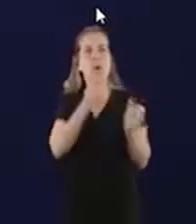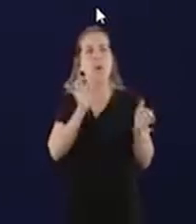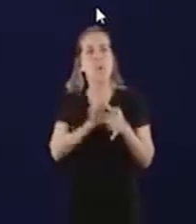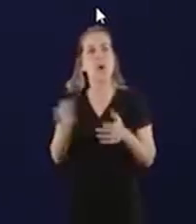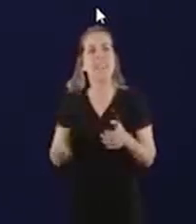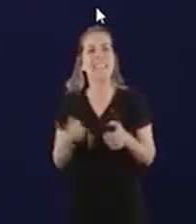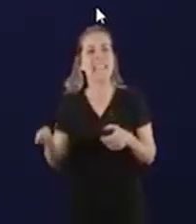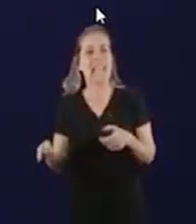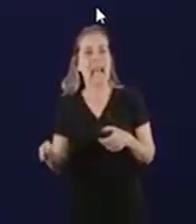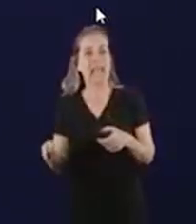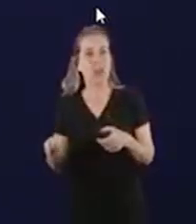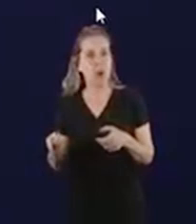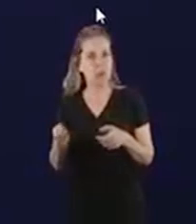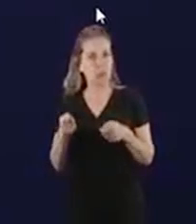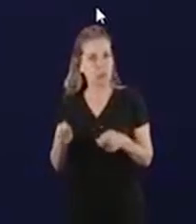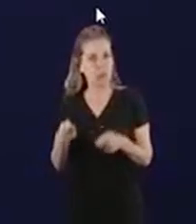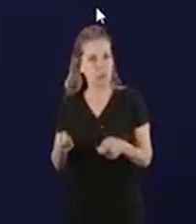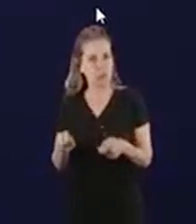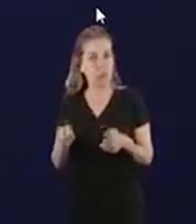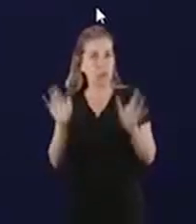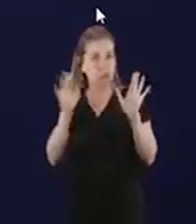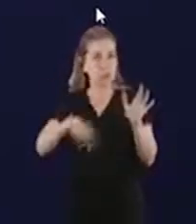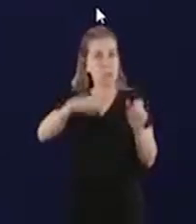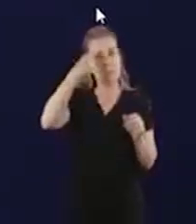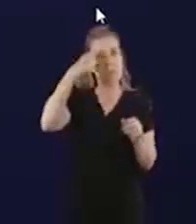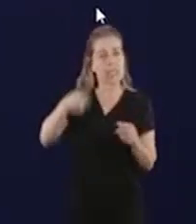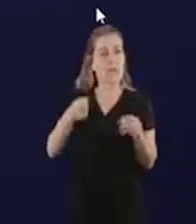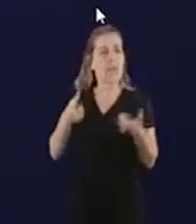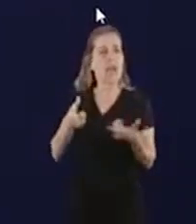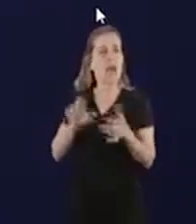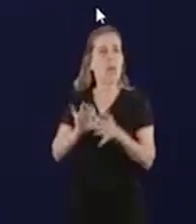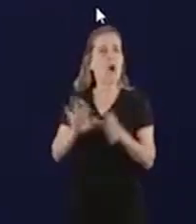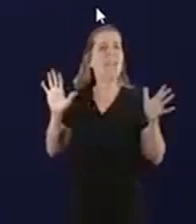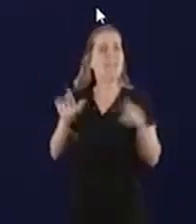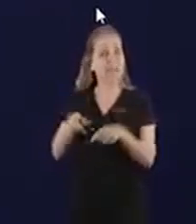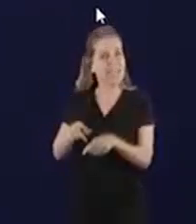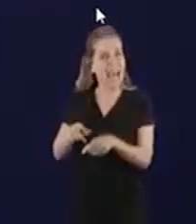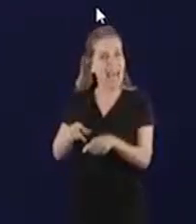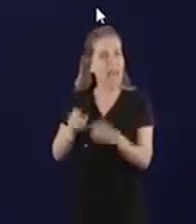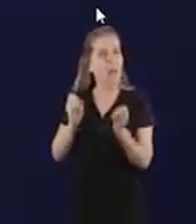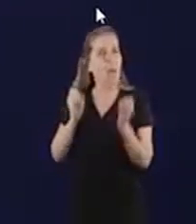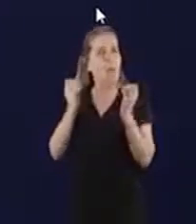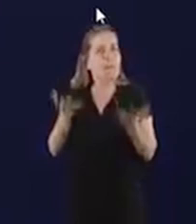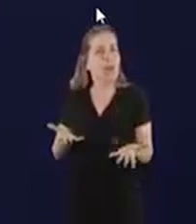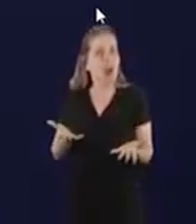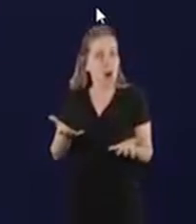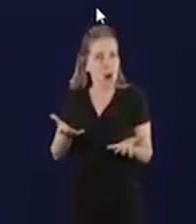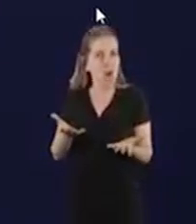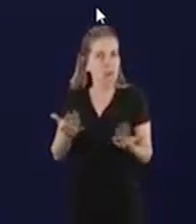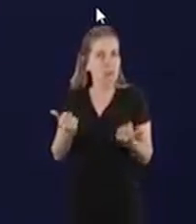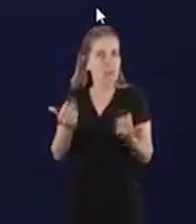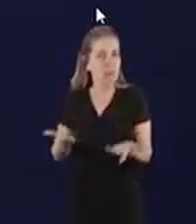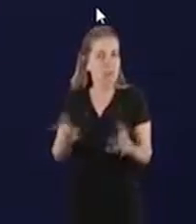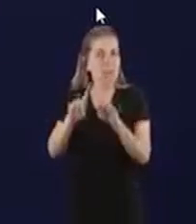permitir mayor libertad y por supuesto eh mayor impacto positivo en los recibos de